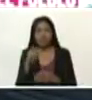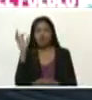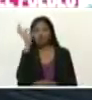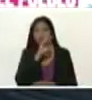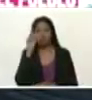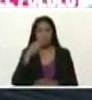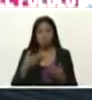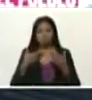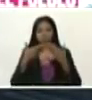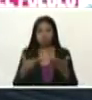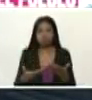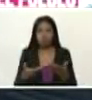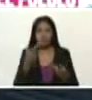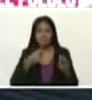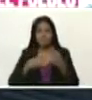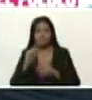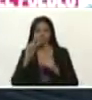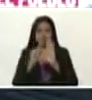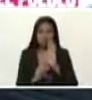cochino.